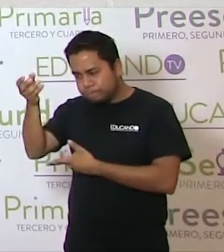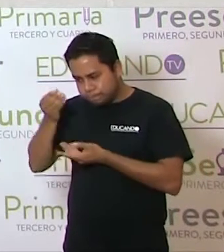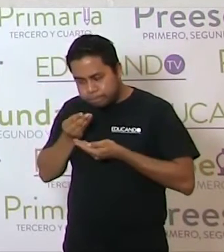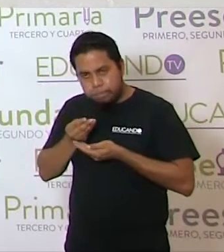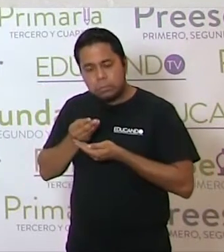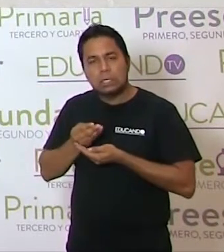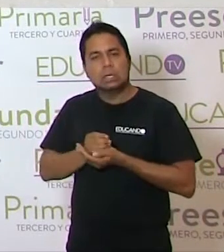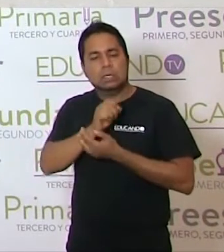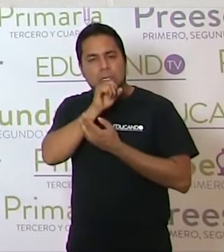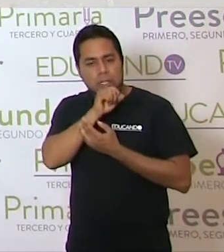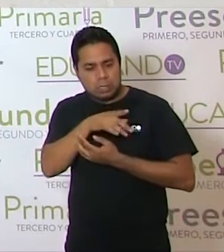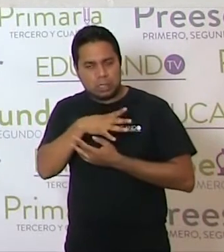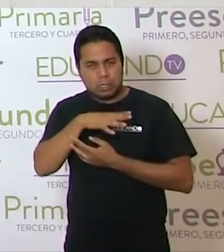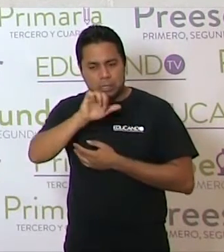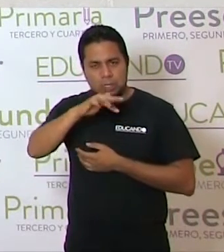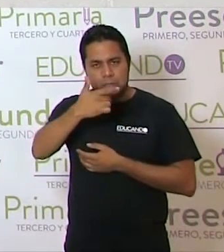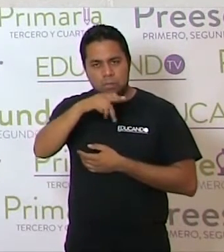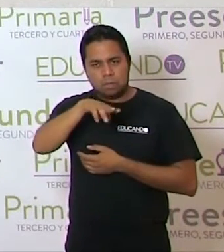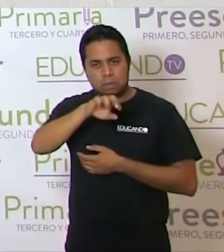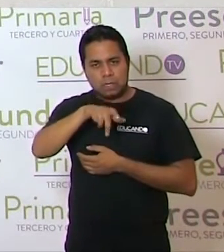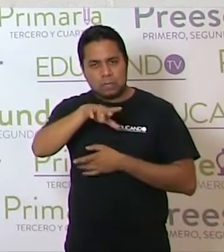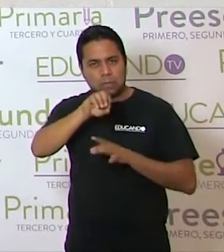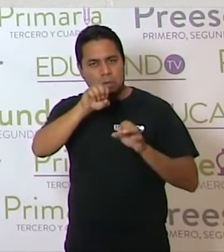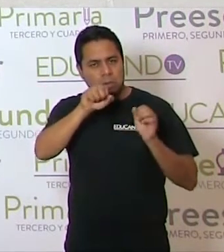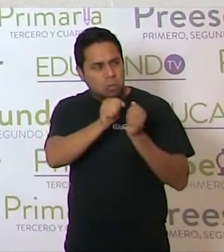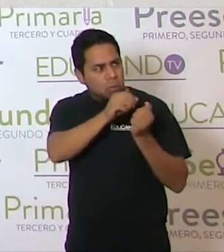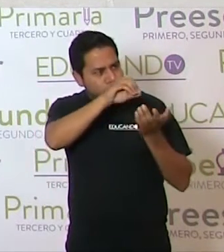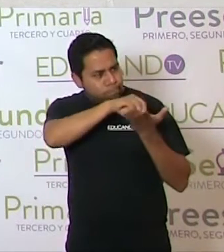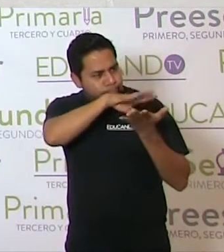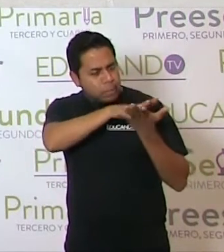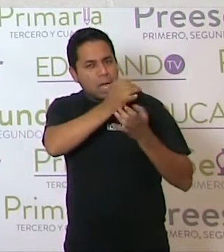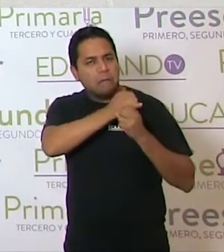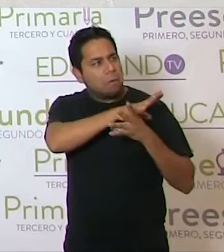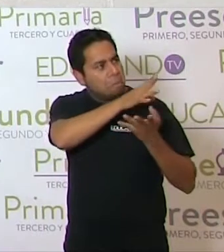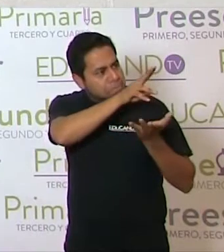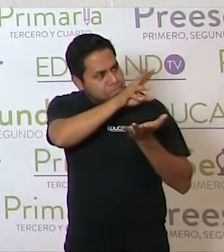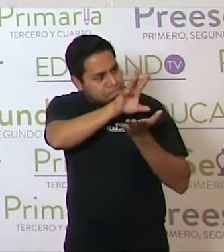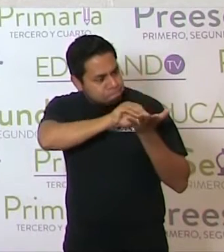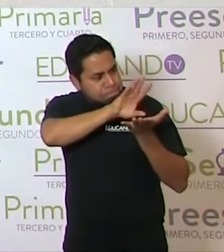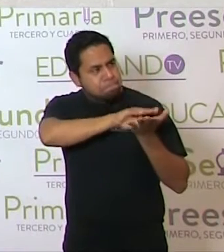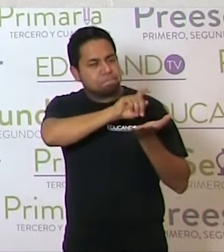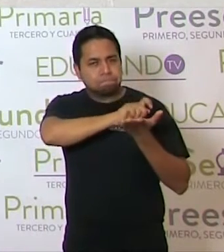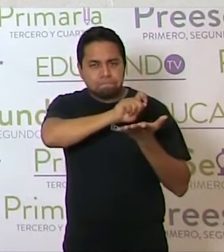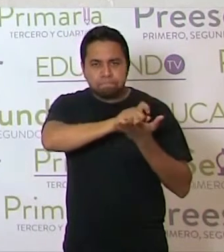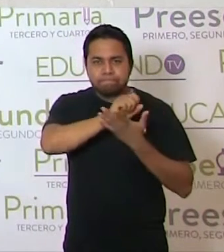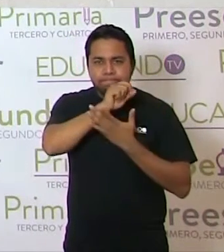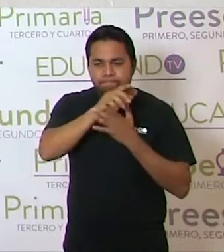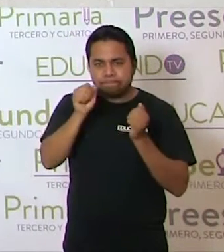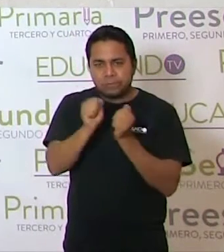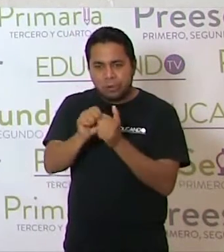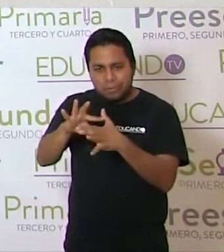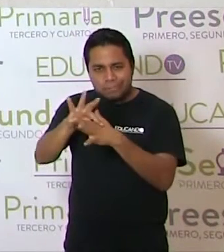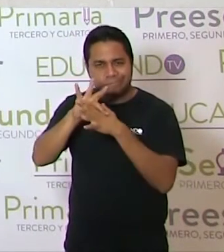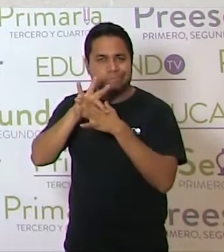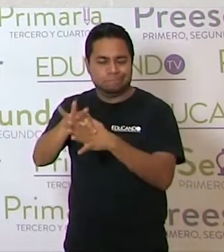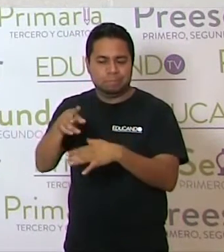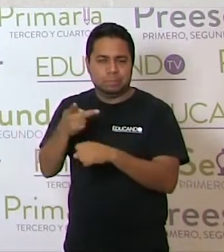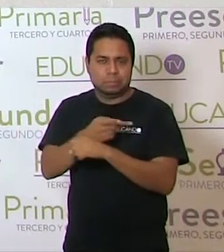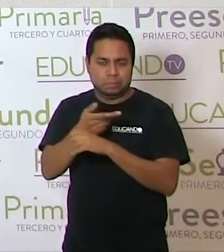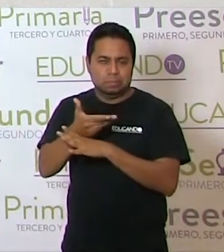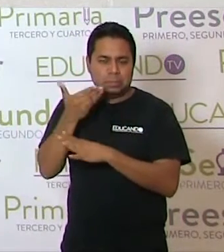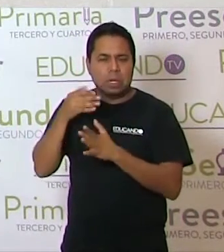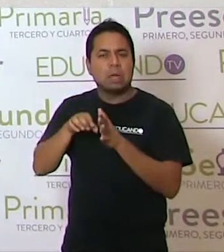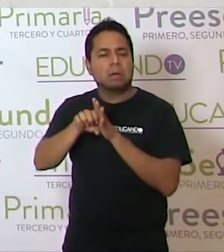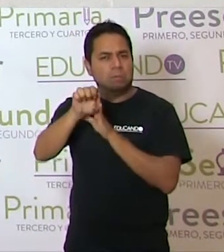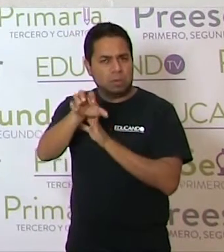argumentos que son basados en datos y argumentos que son basados en hechos por